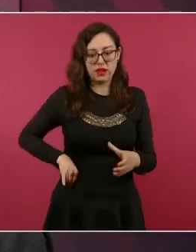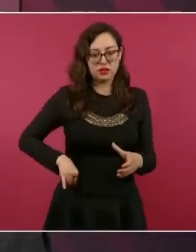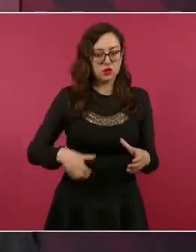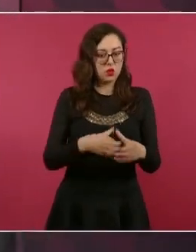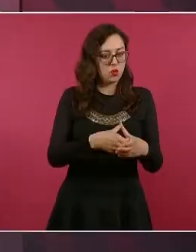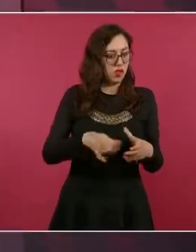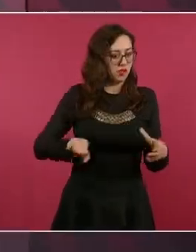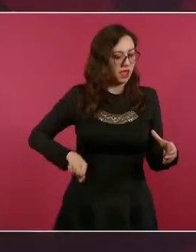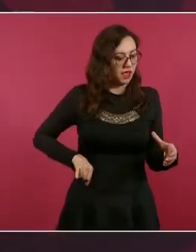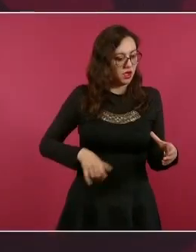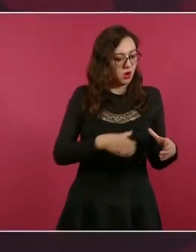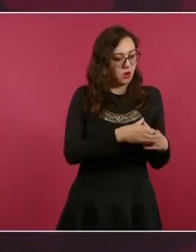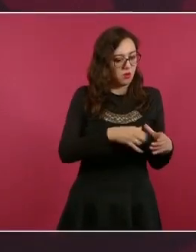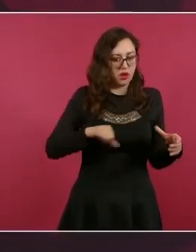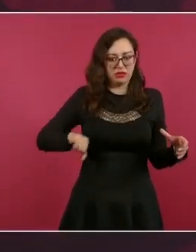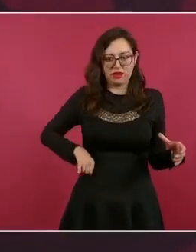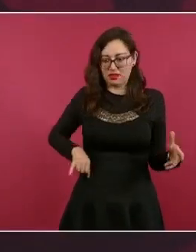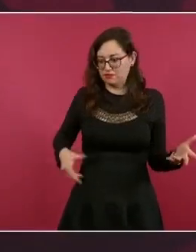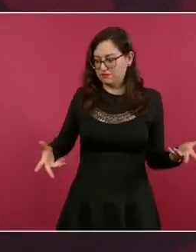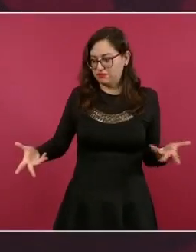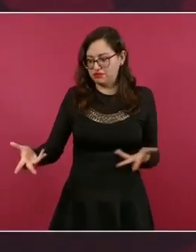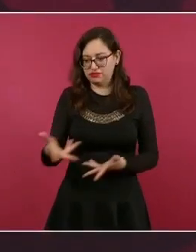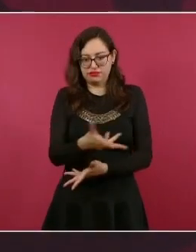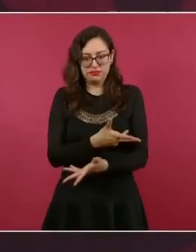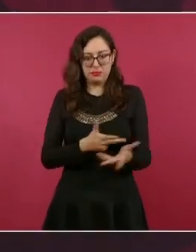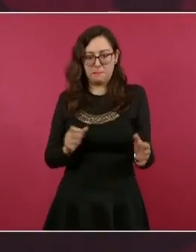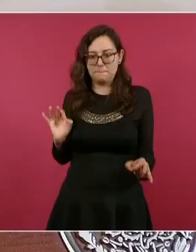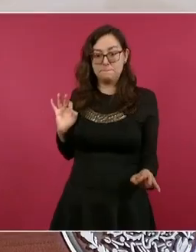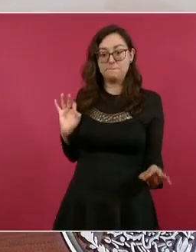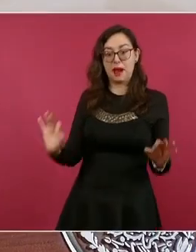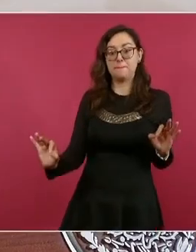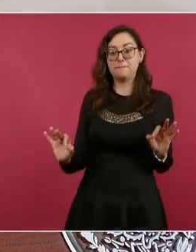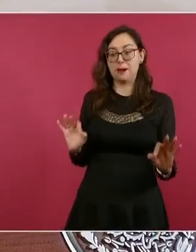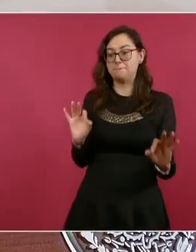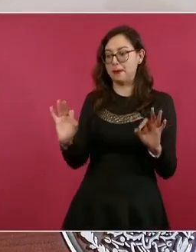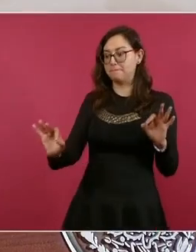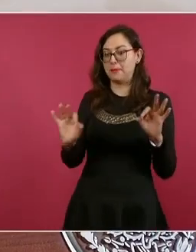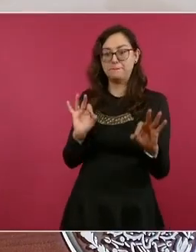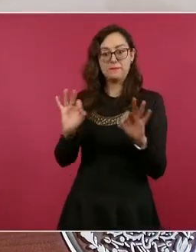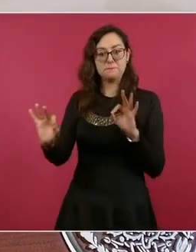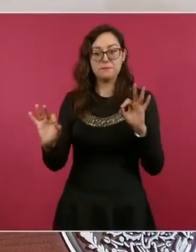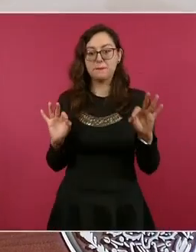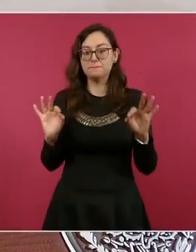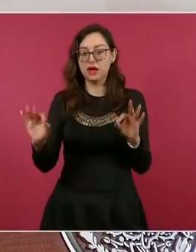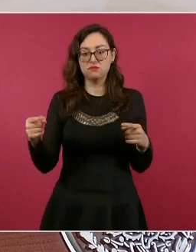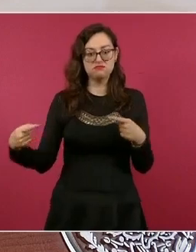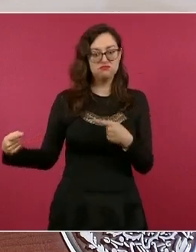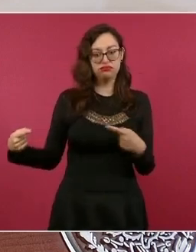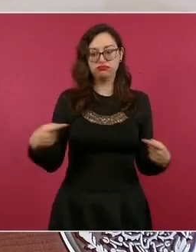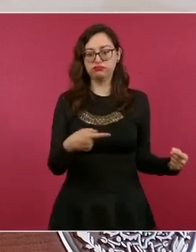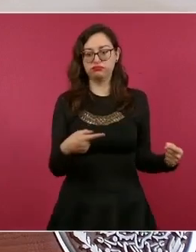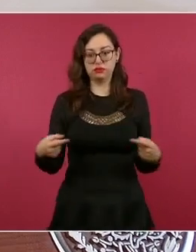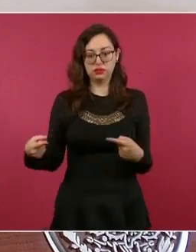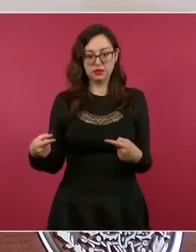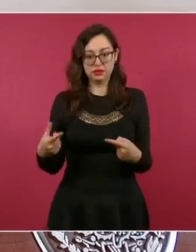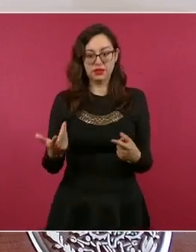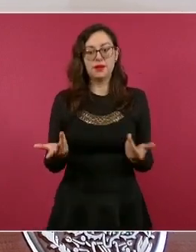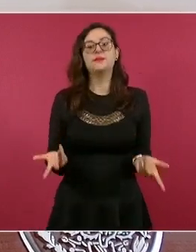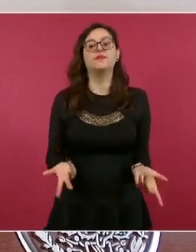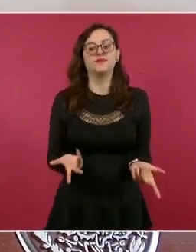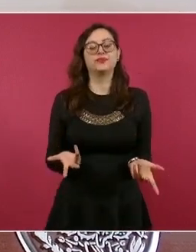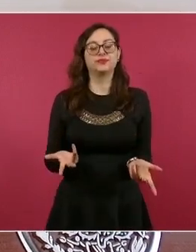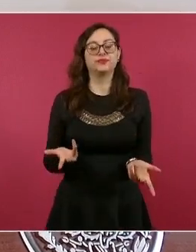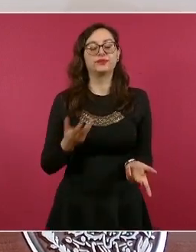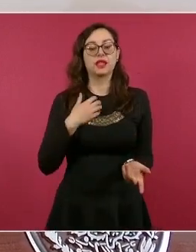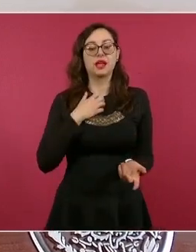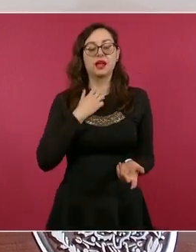y por eso las movilizaciones de antier, a las que haces mención, que queman